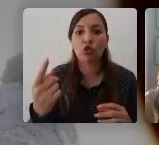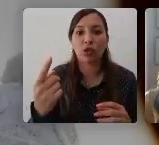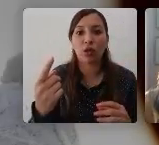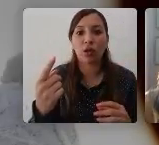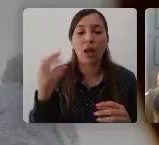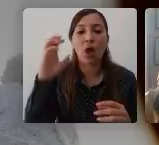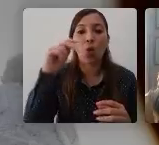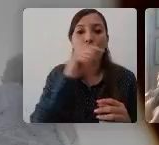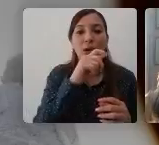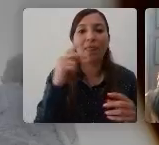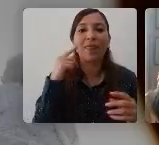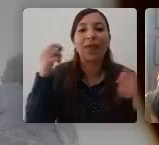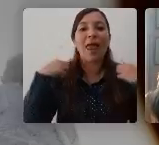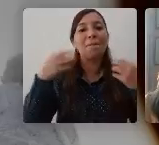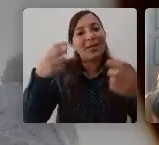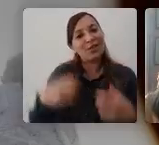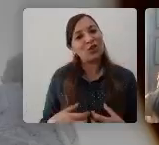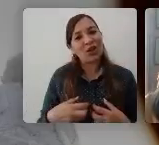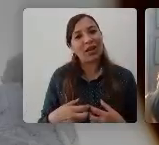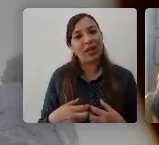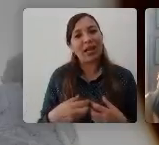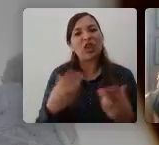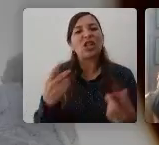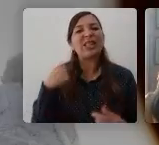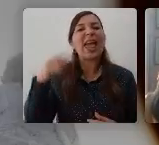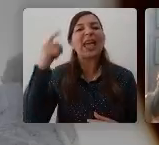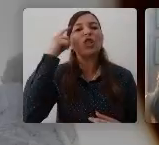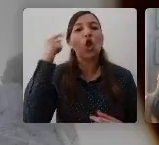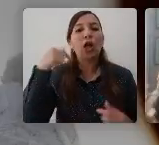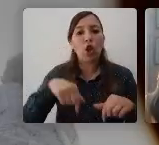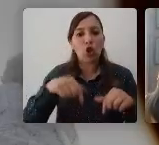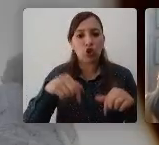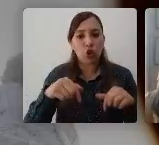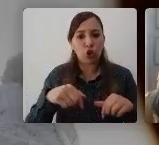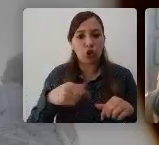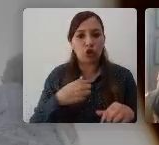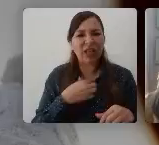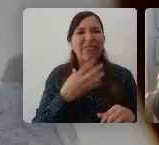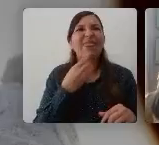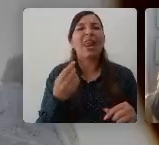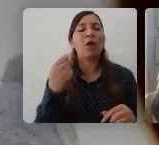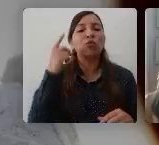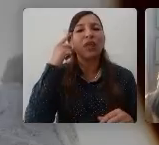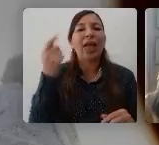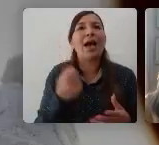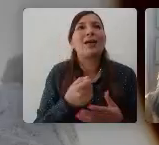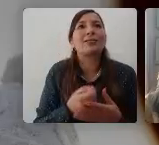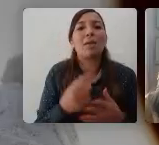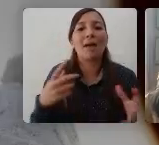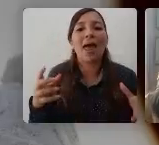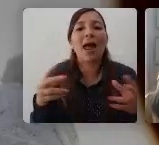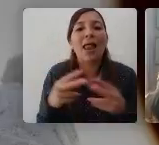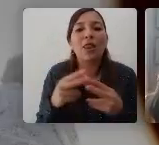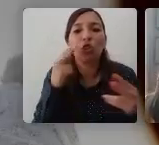vista el poblador y también hemos visto cuáles son los desafíos y los retos que trae lo que es el turismo comunitario